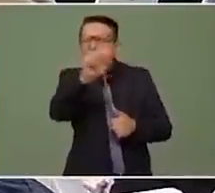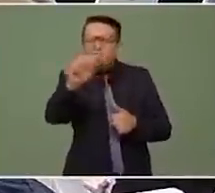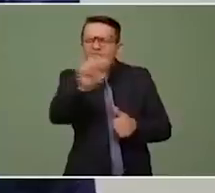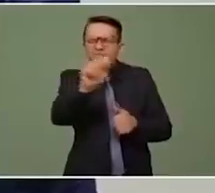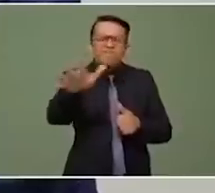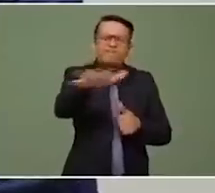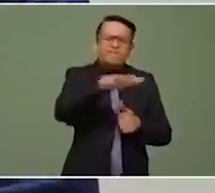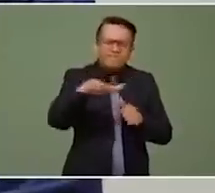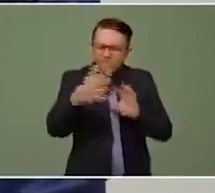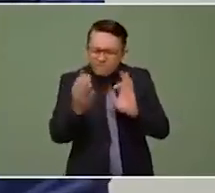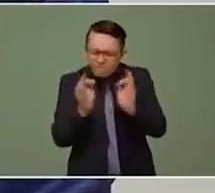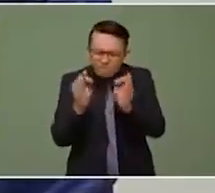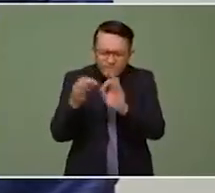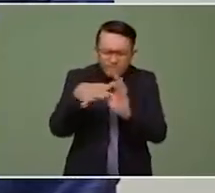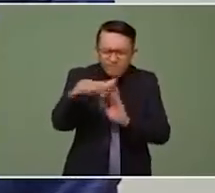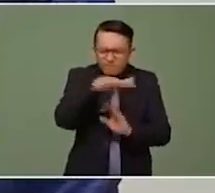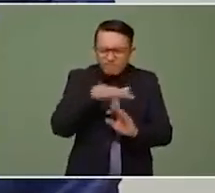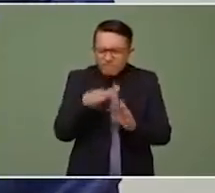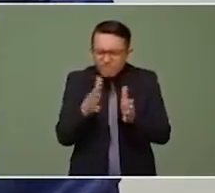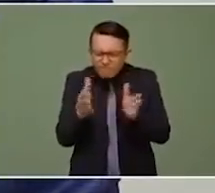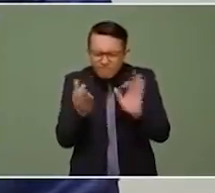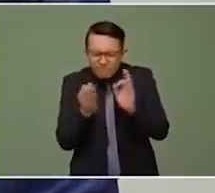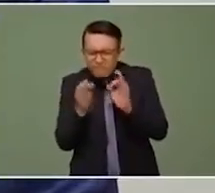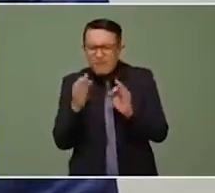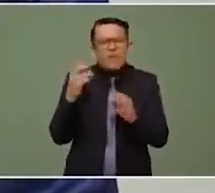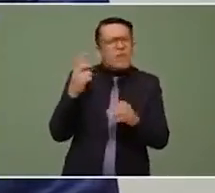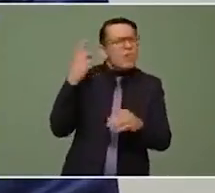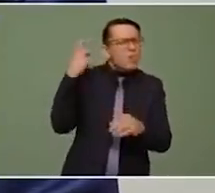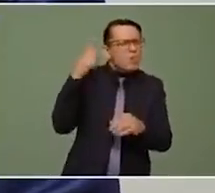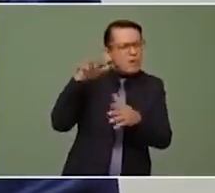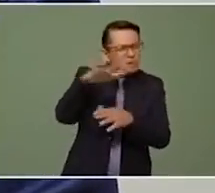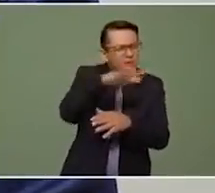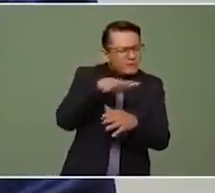en los estados de coahuila y durango